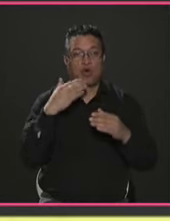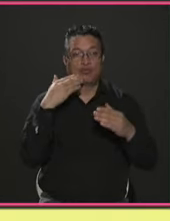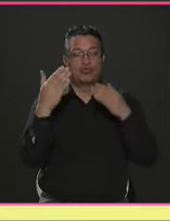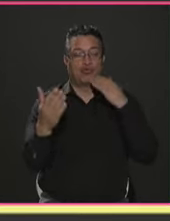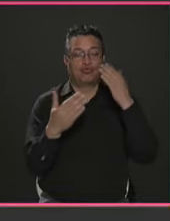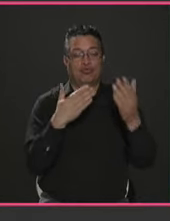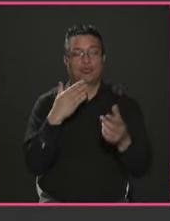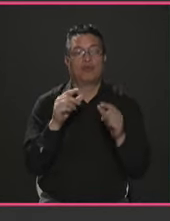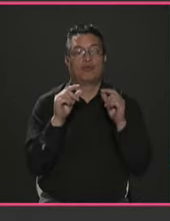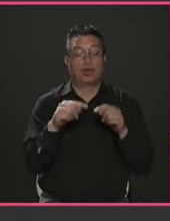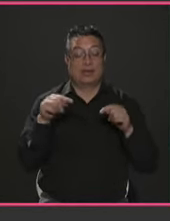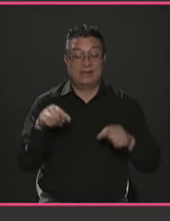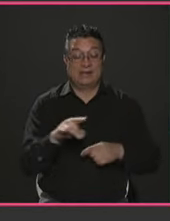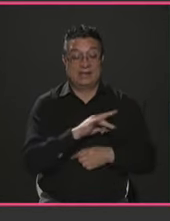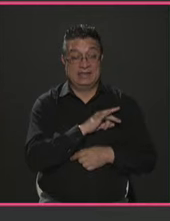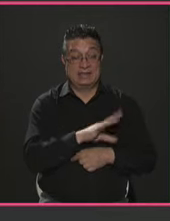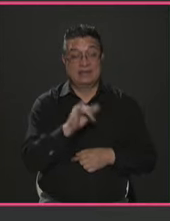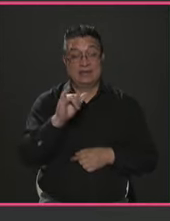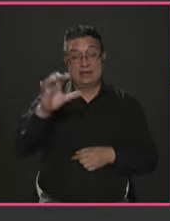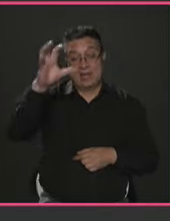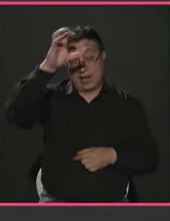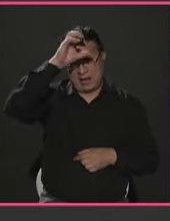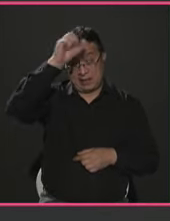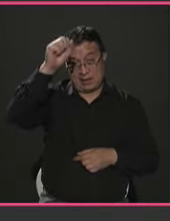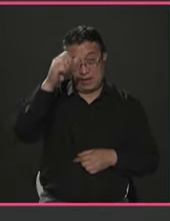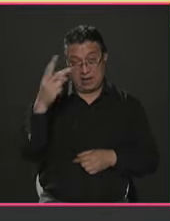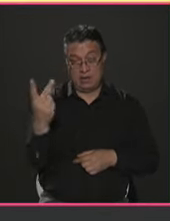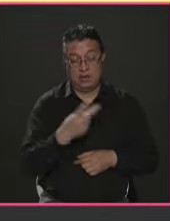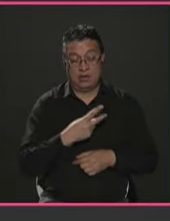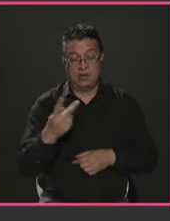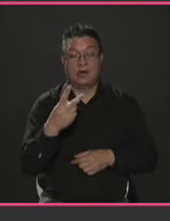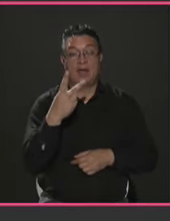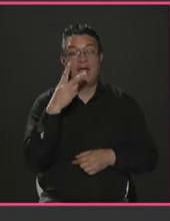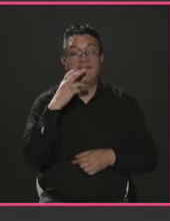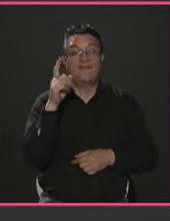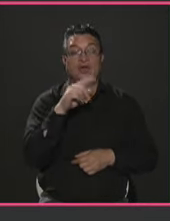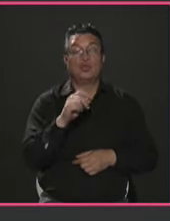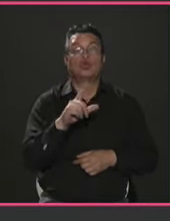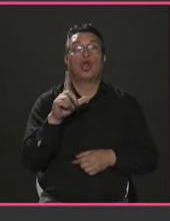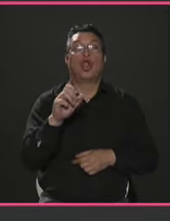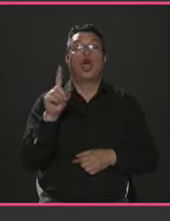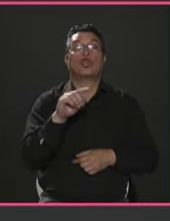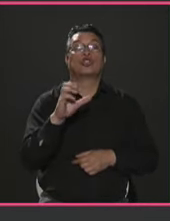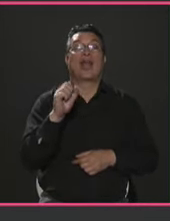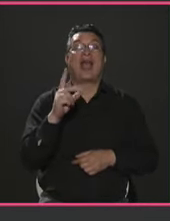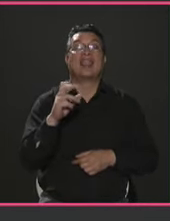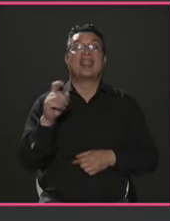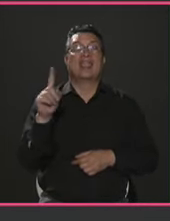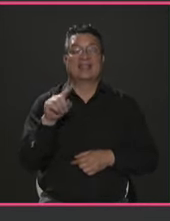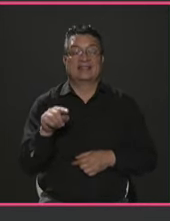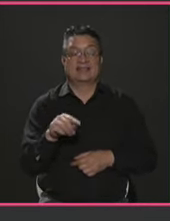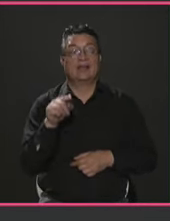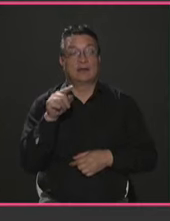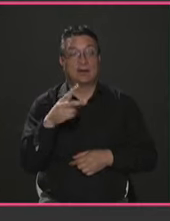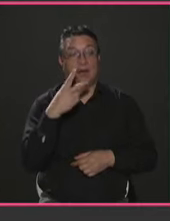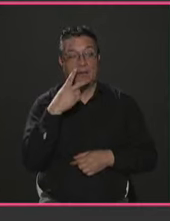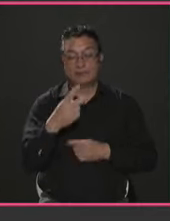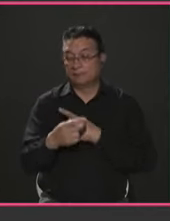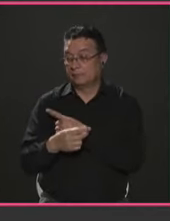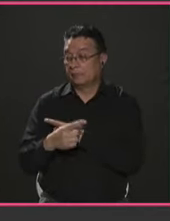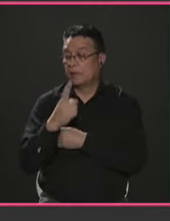acá en Chile en Argentina por ejemplo se llama el virus de los Andes aquí nosotros tenemos un recorte de un caso